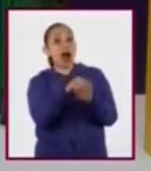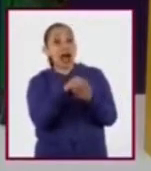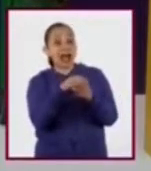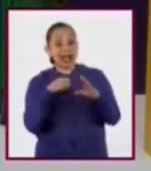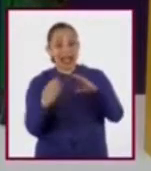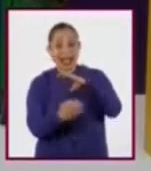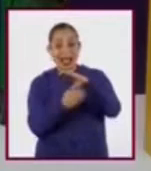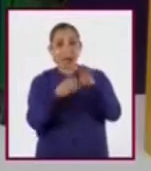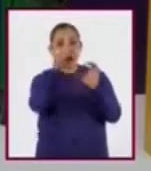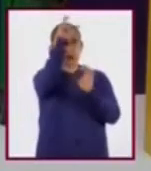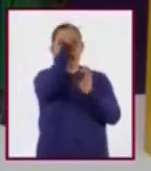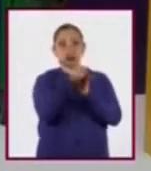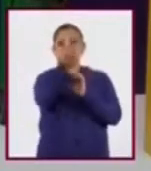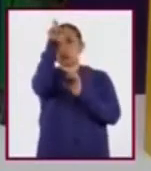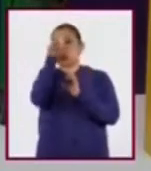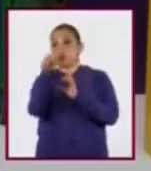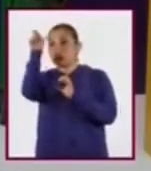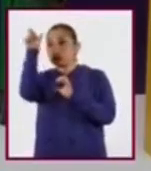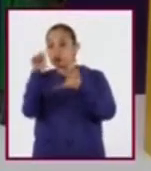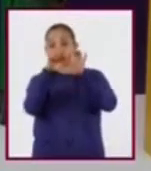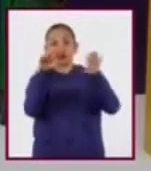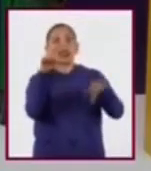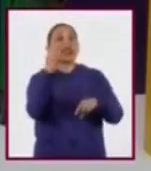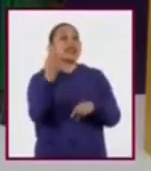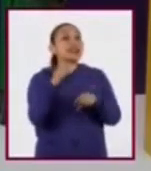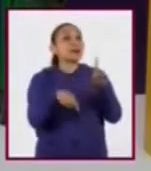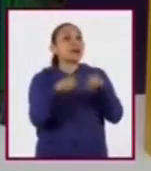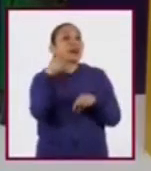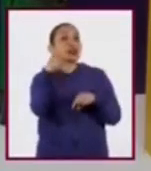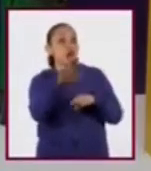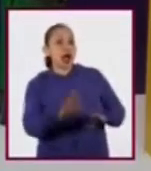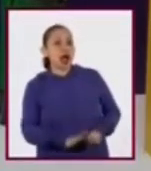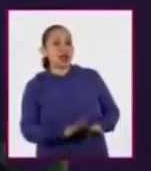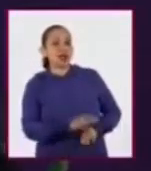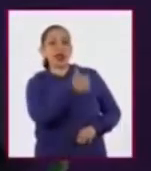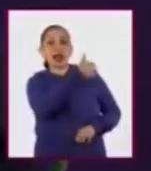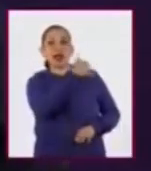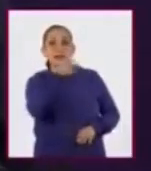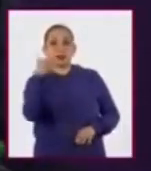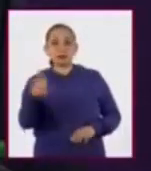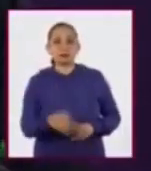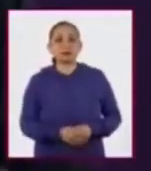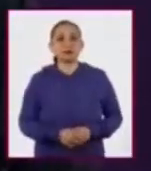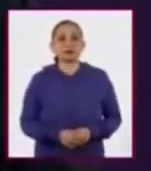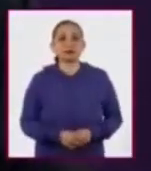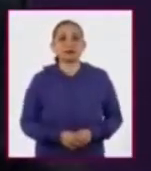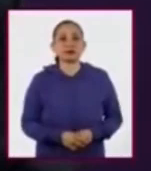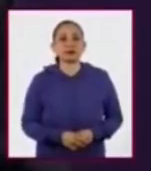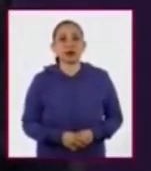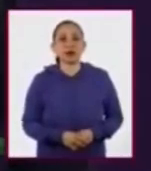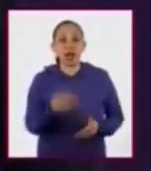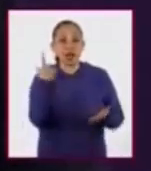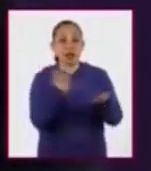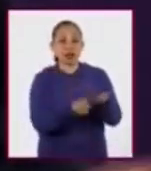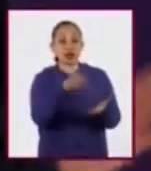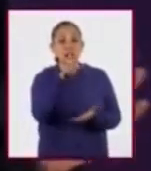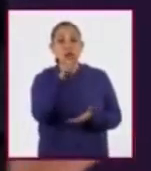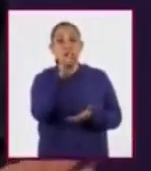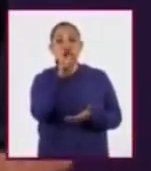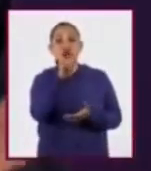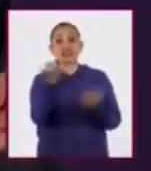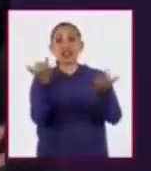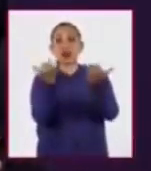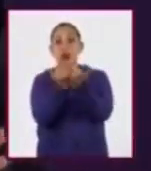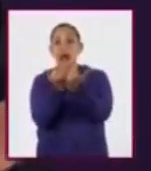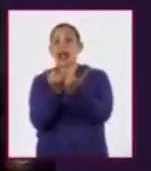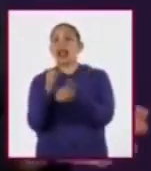los elementos en la tabla periódica depende de las propiedades de cada uno. El número de protones es igual al